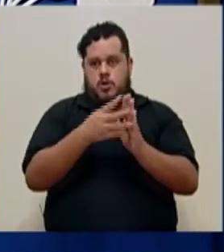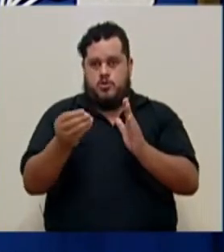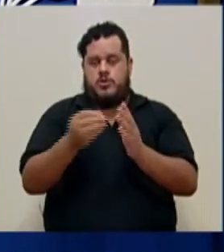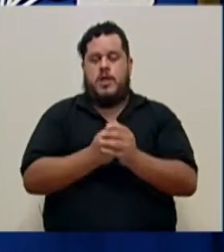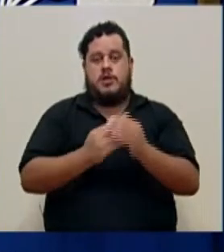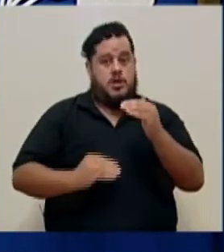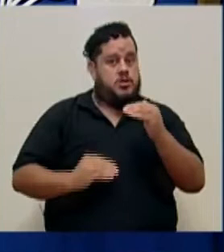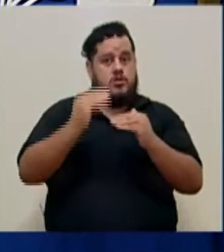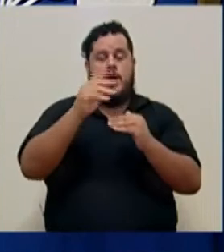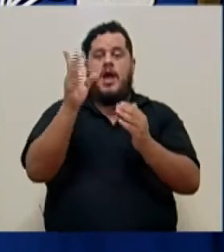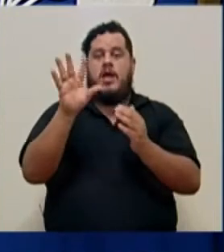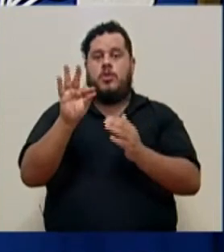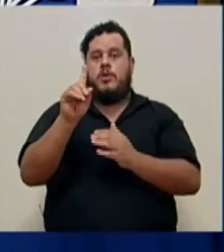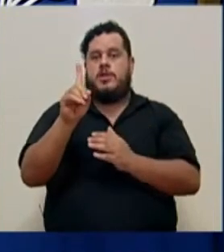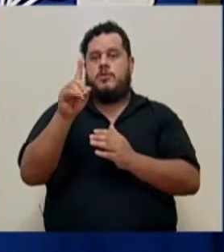a